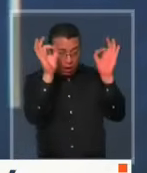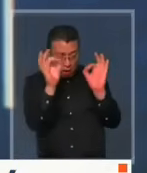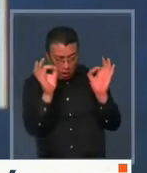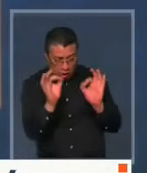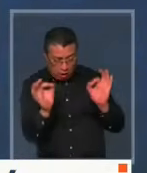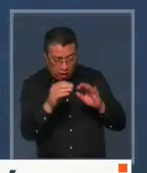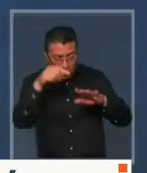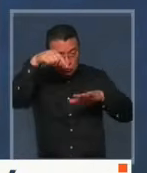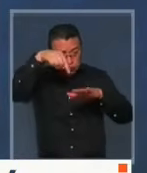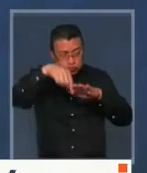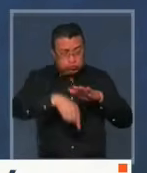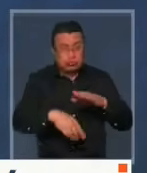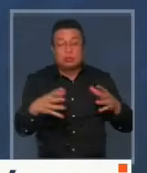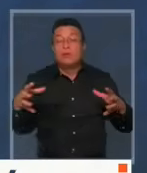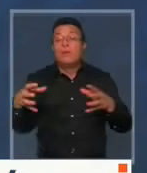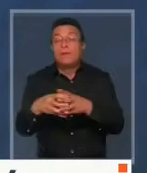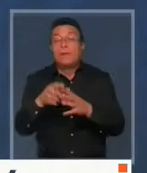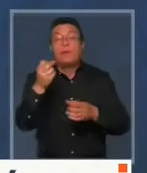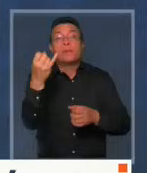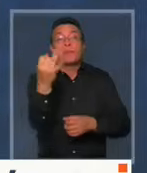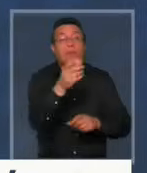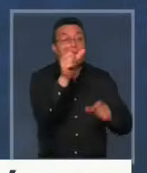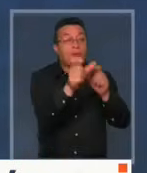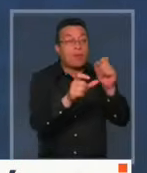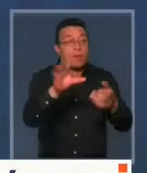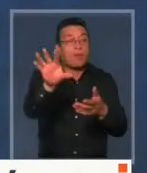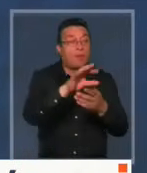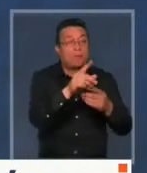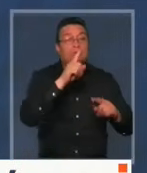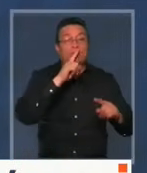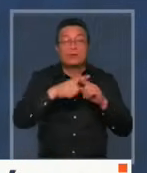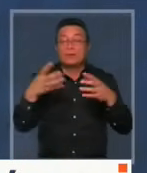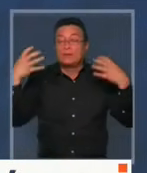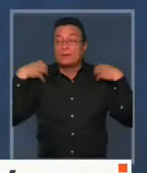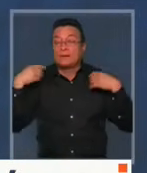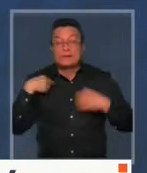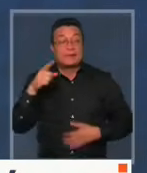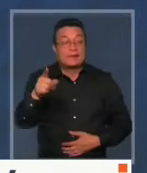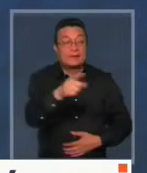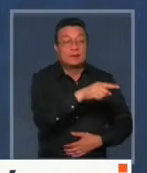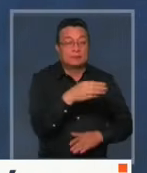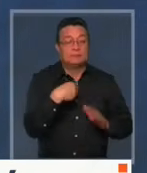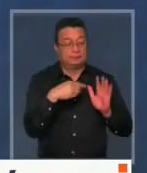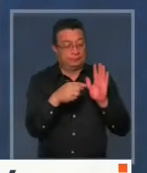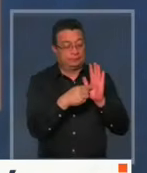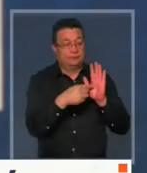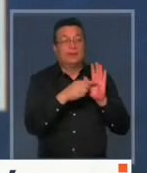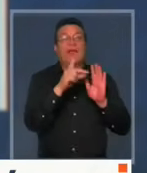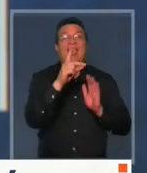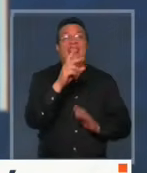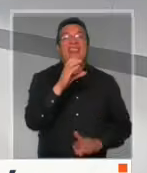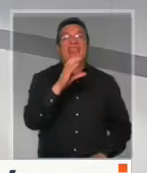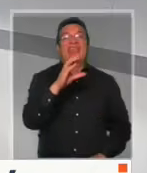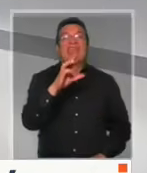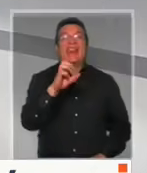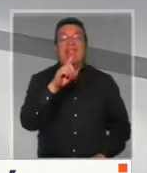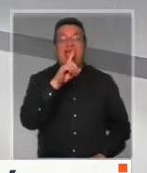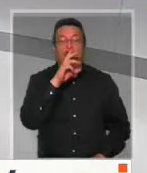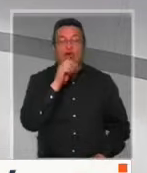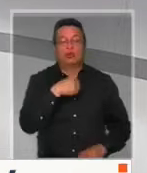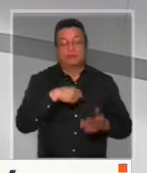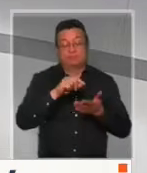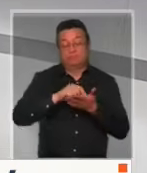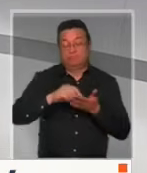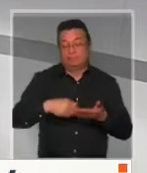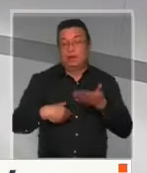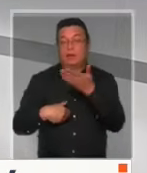las plantas, los requisitos y los procesos para nombrar los distintos cargos se define en un decreto con fuerza de ley que dicta el presidente. Entonces, ahí